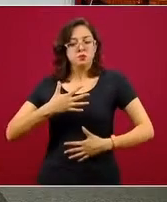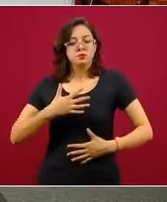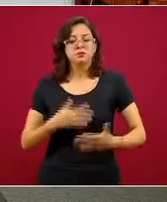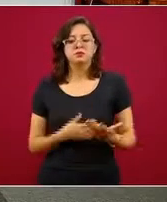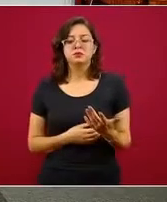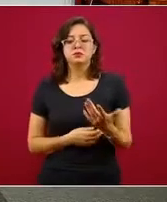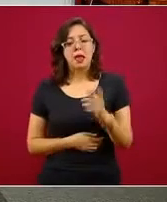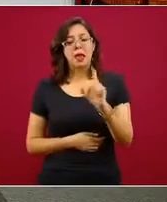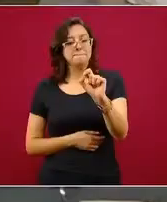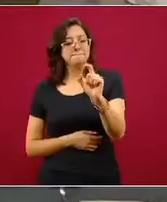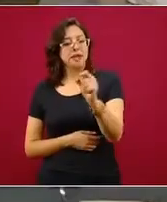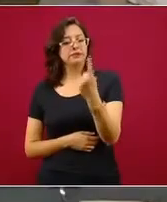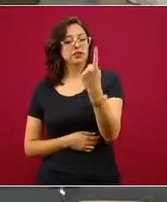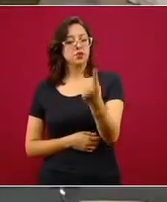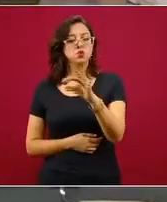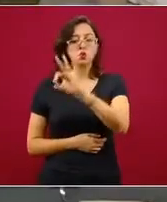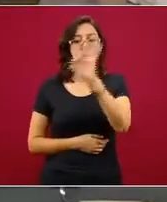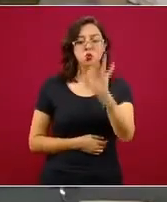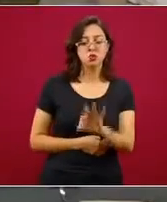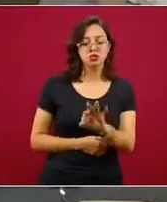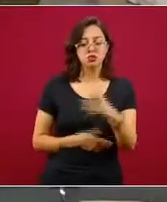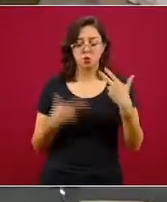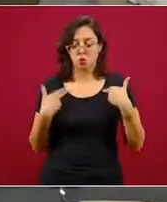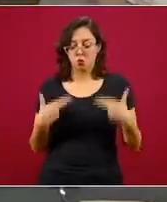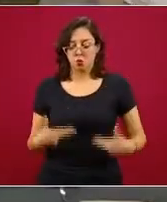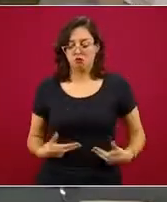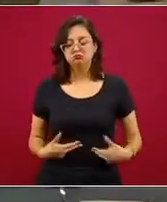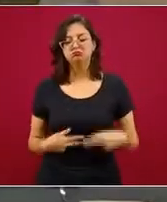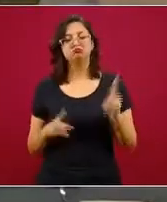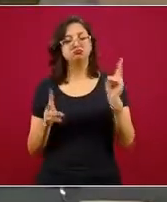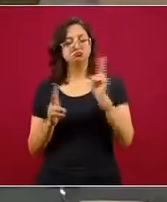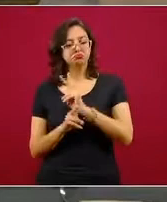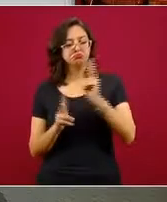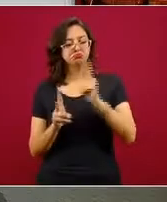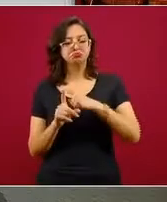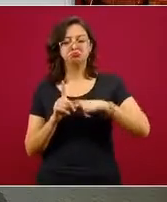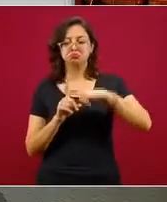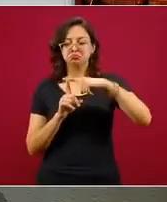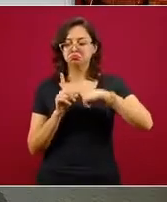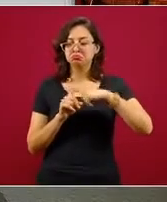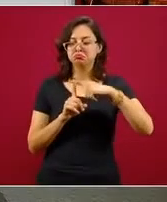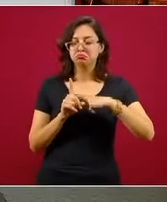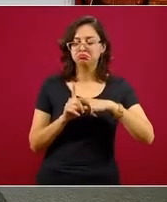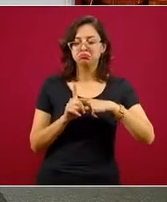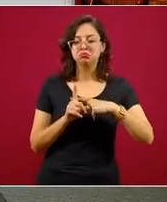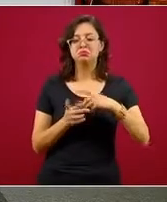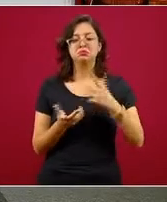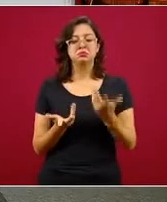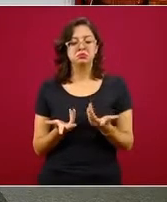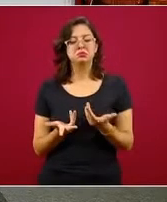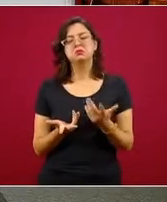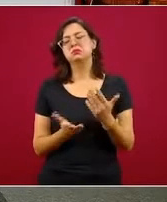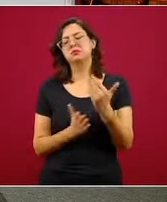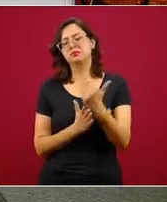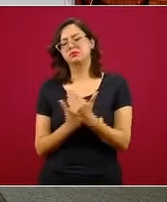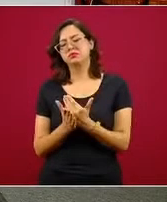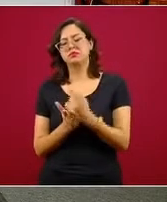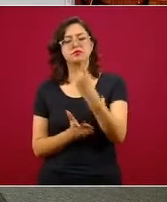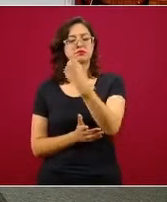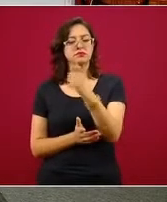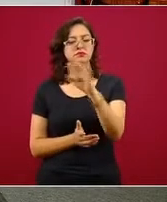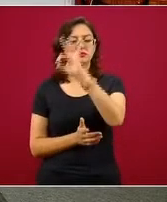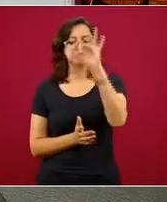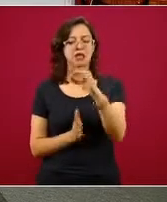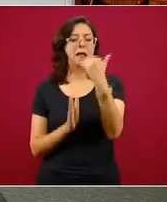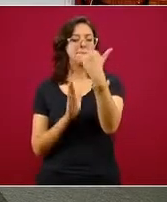es del 21%, la sangre humana puede registrar un valor que generalmente está un poco por debajo del